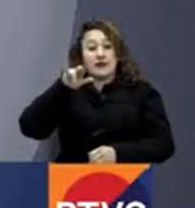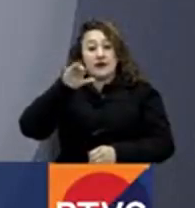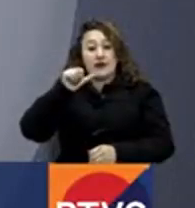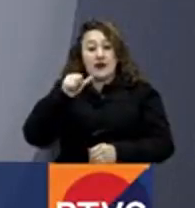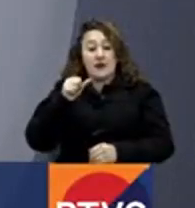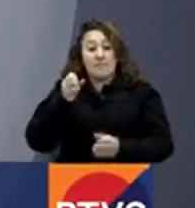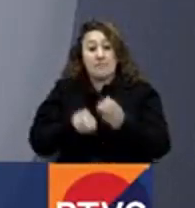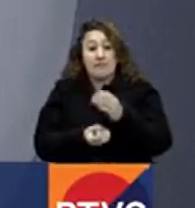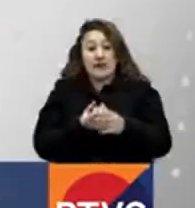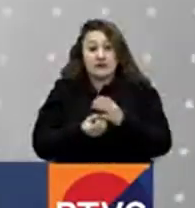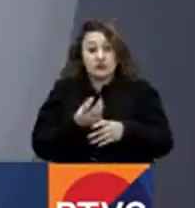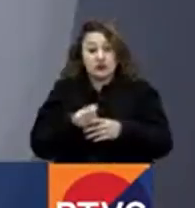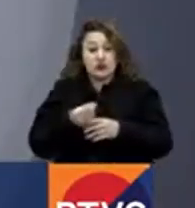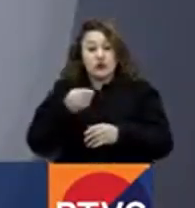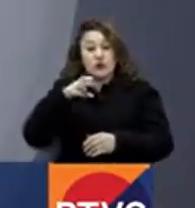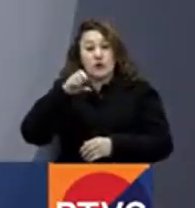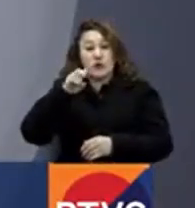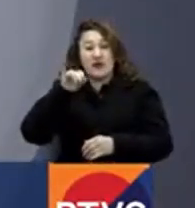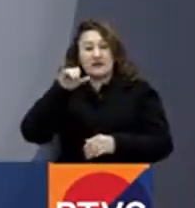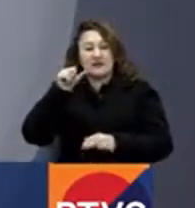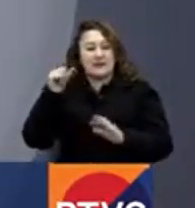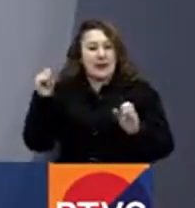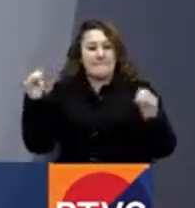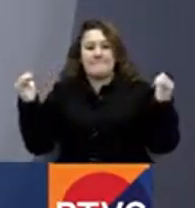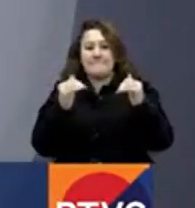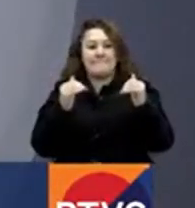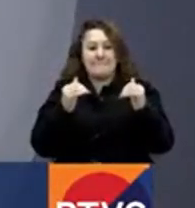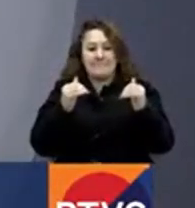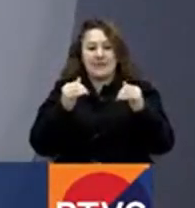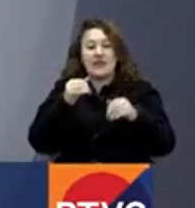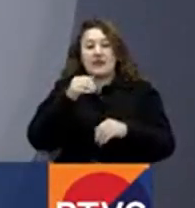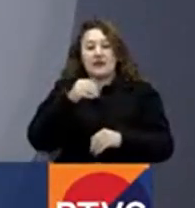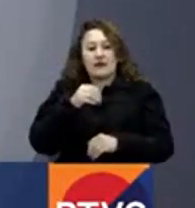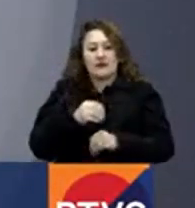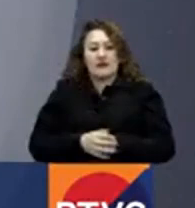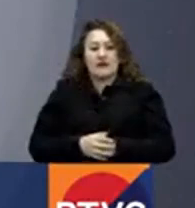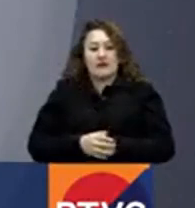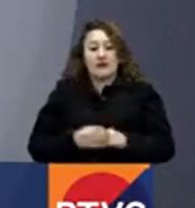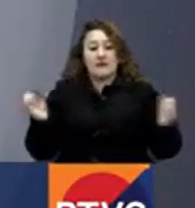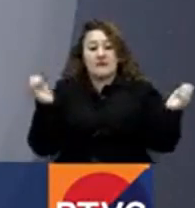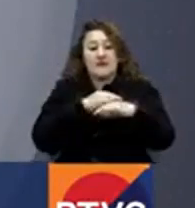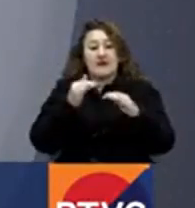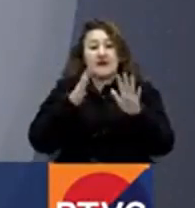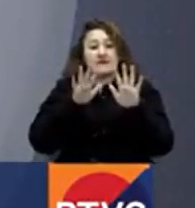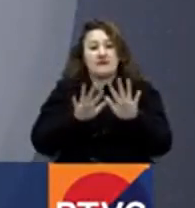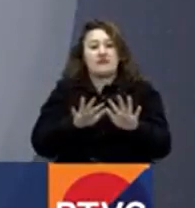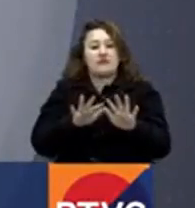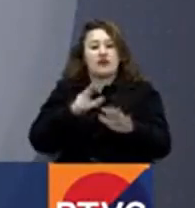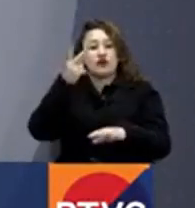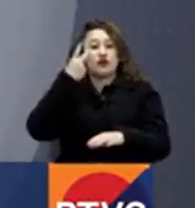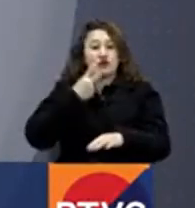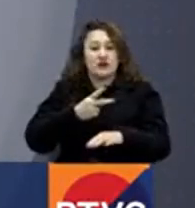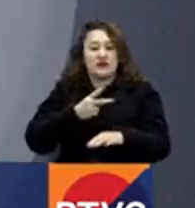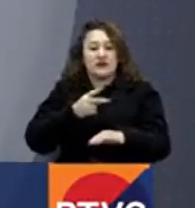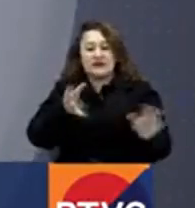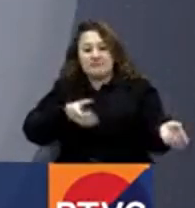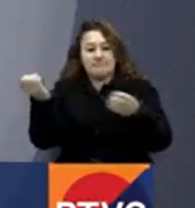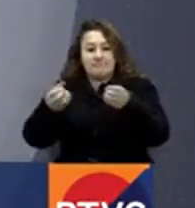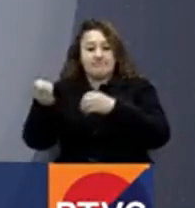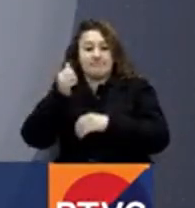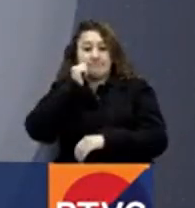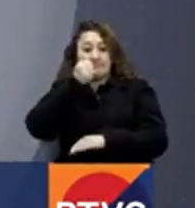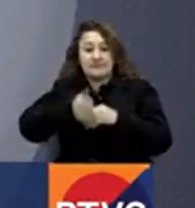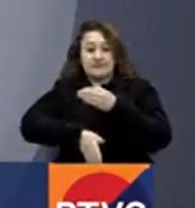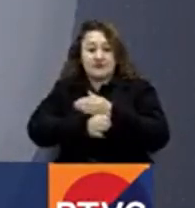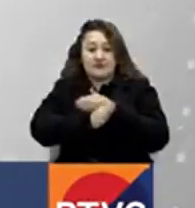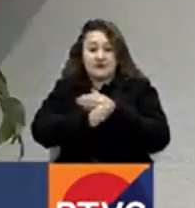medio kilómetro bloqueado. La vía estará cerrada durante 2 días. Trabajos de remoción continuarán mañana. No